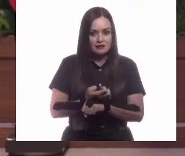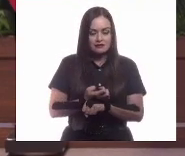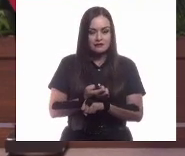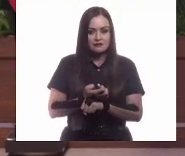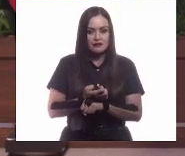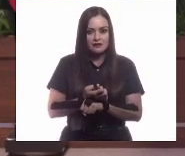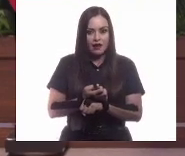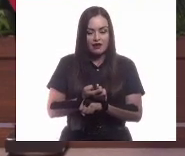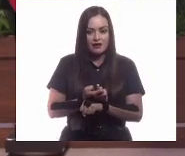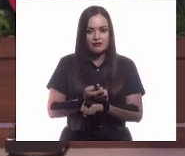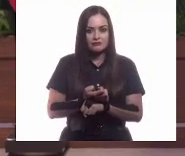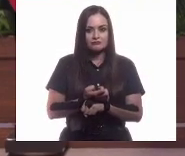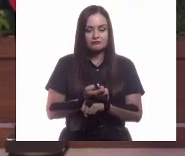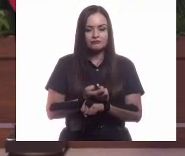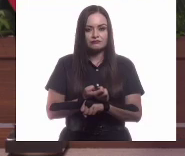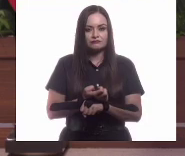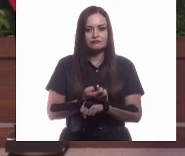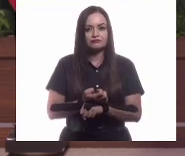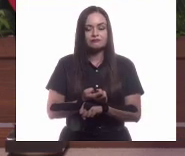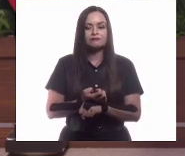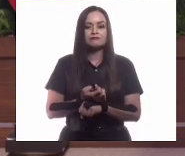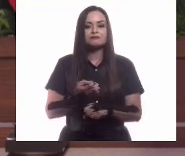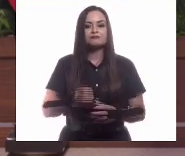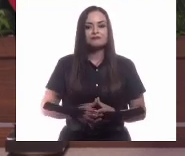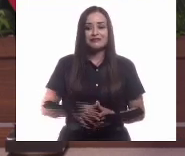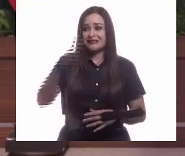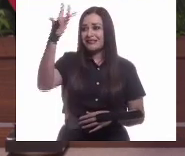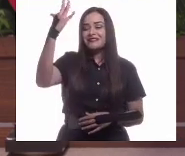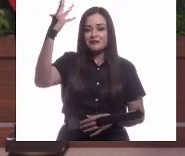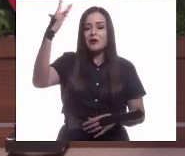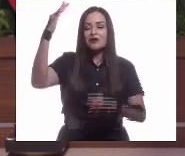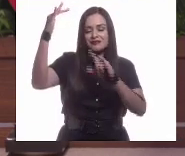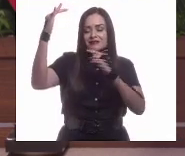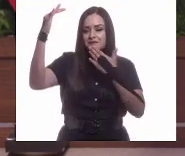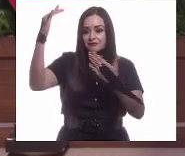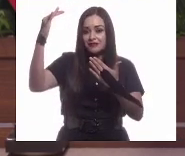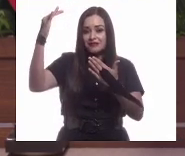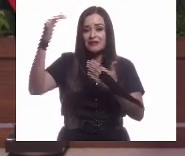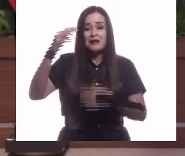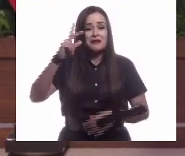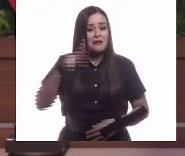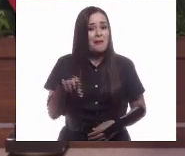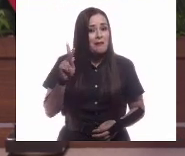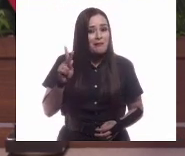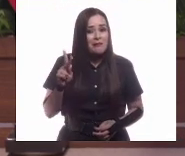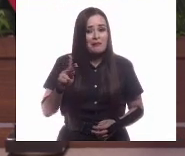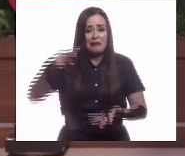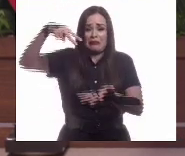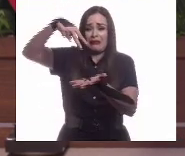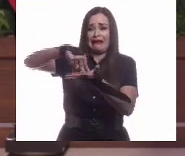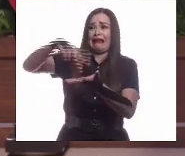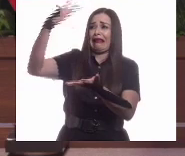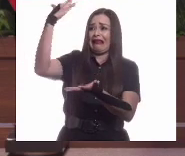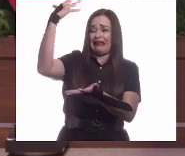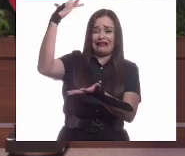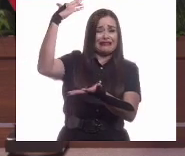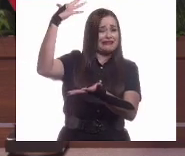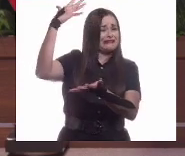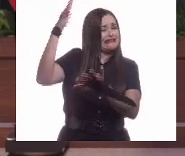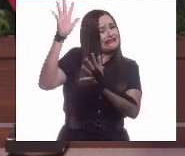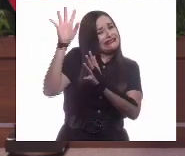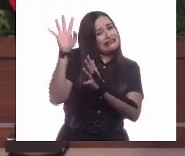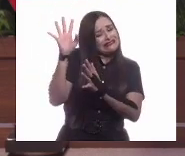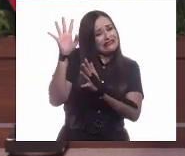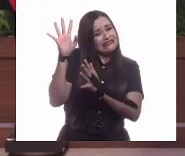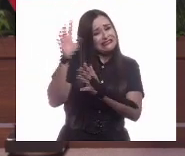baña nuestro estado, es sin duda una bendición. Pero quienes hemos estado parados largo tiempo abajo del sol,